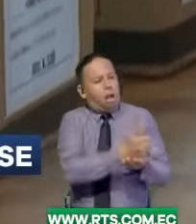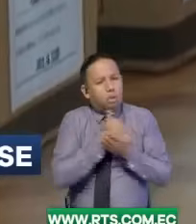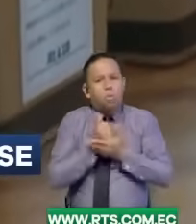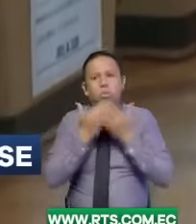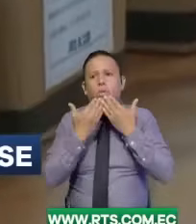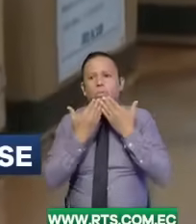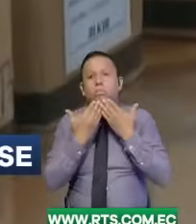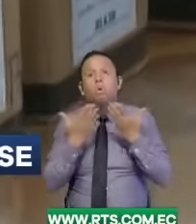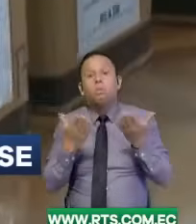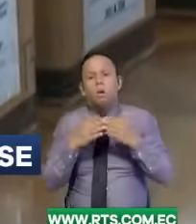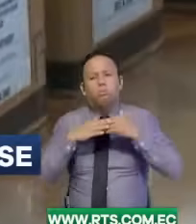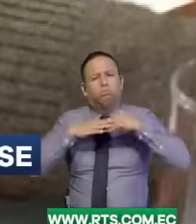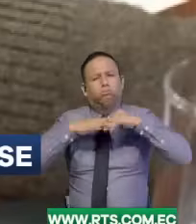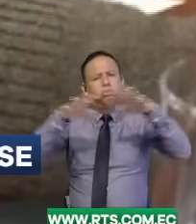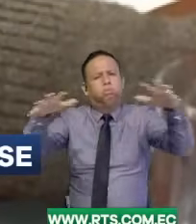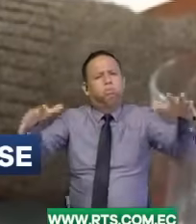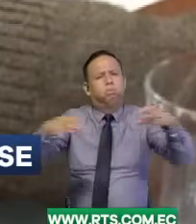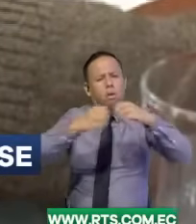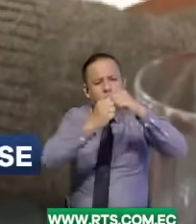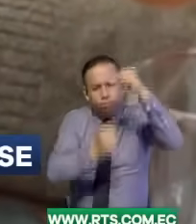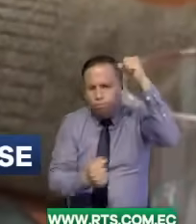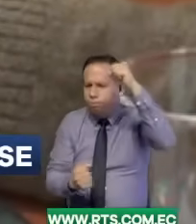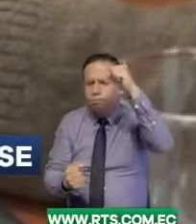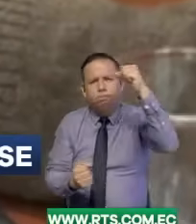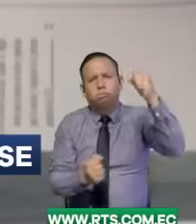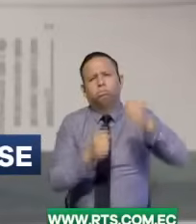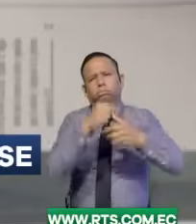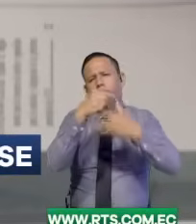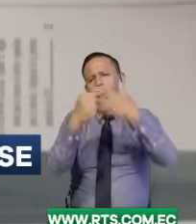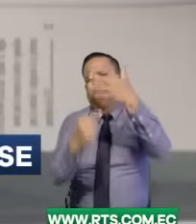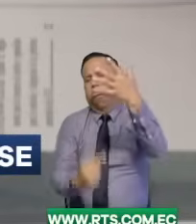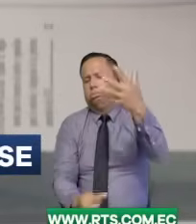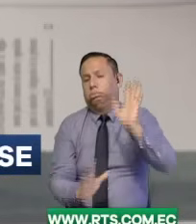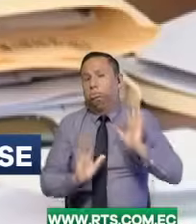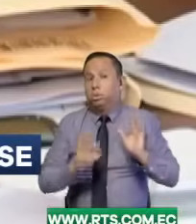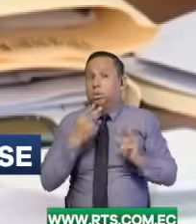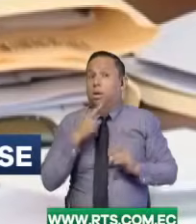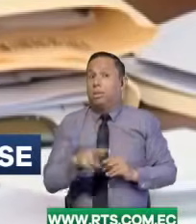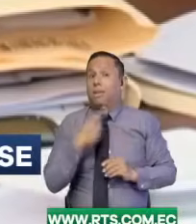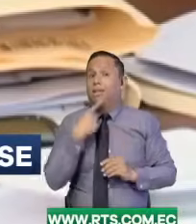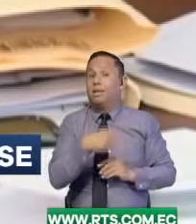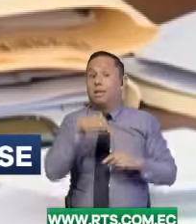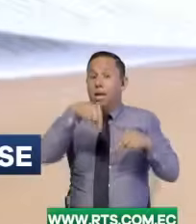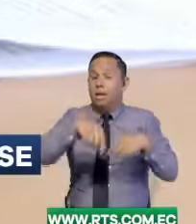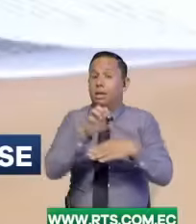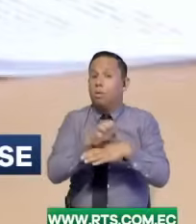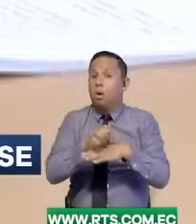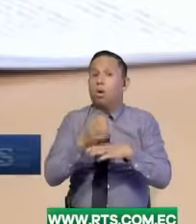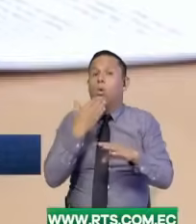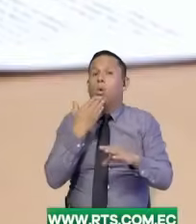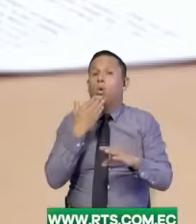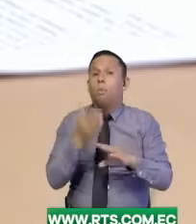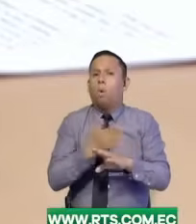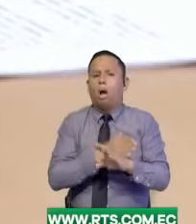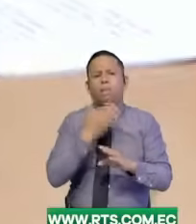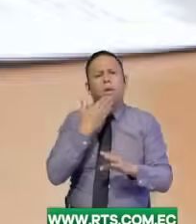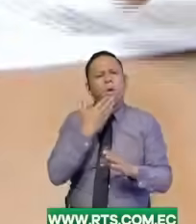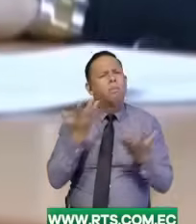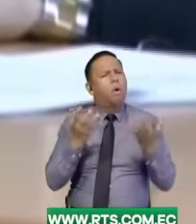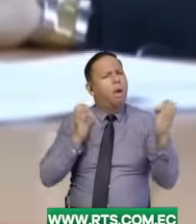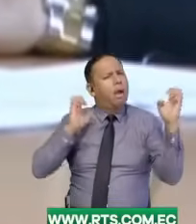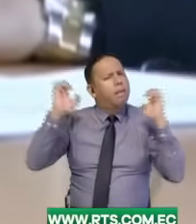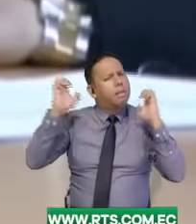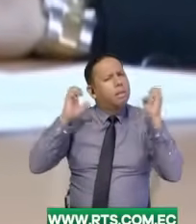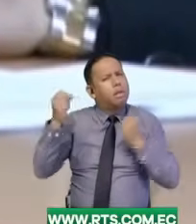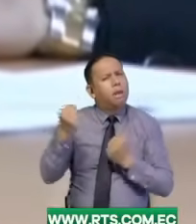de corrupción. Además, explican, existen varios antecedentes en el país sobre estas estrategias de